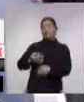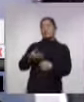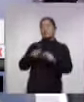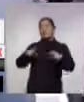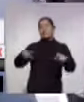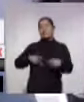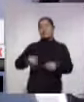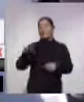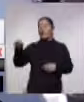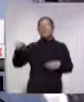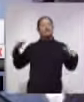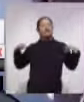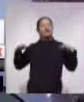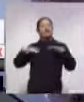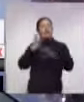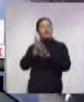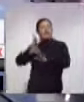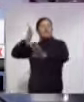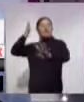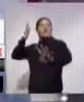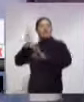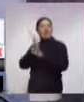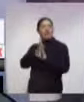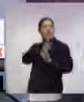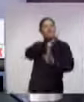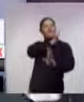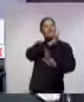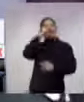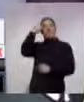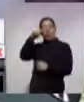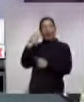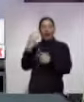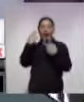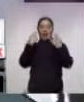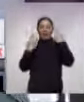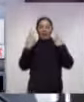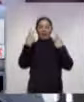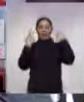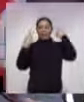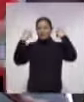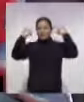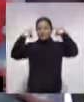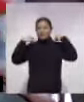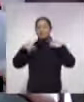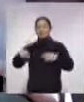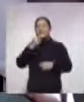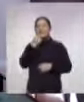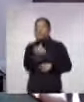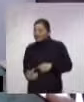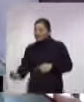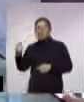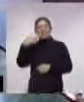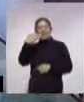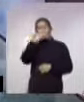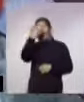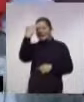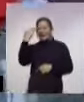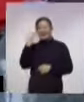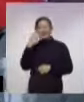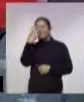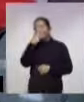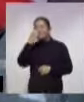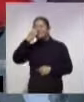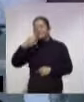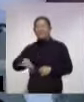aquí con mucho entusiasmo haciendo fila para cortarse el cabello, para que les pinten la carita a los niños. En algunas